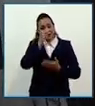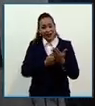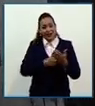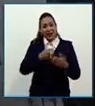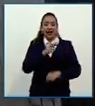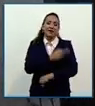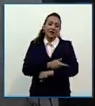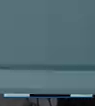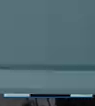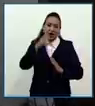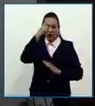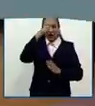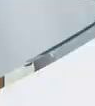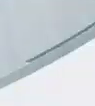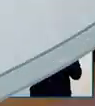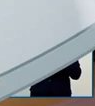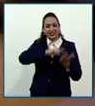constitucional.